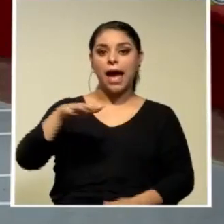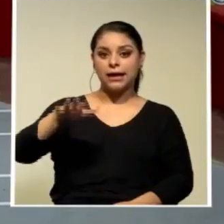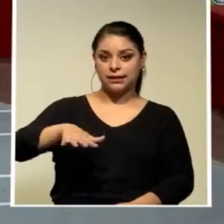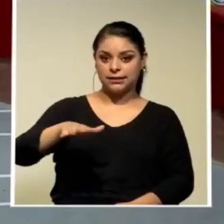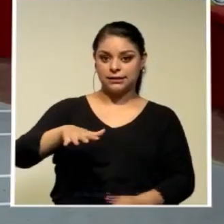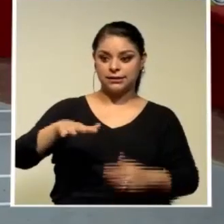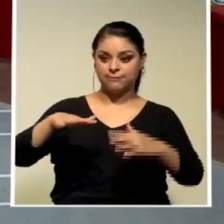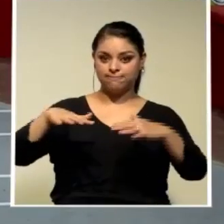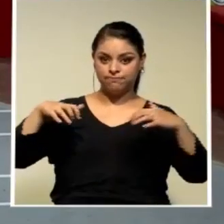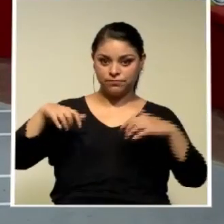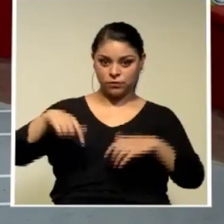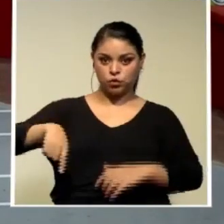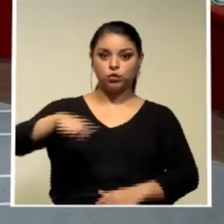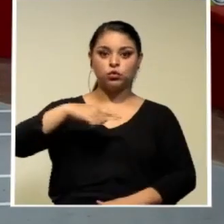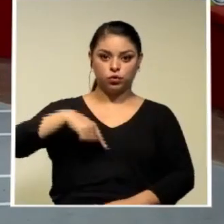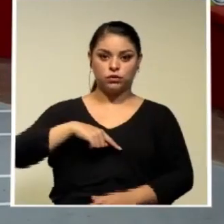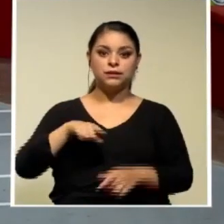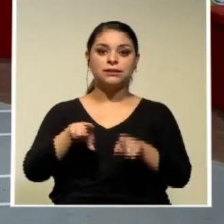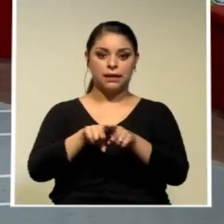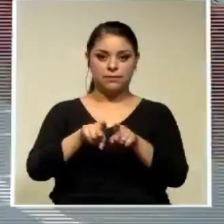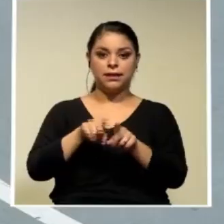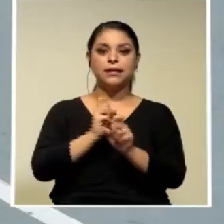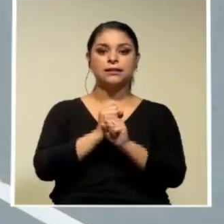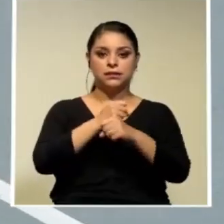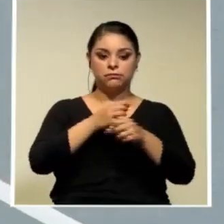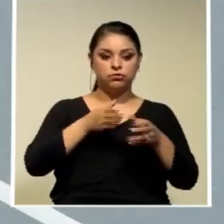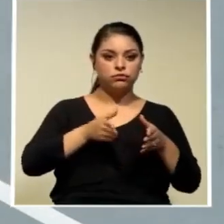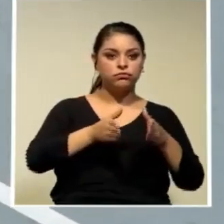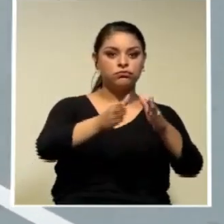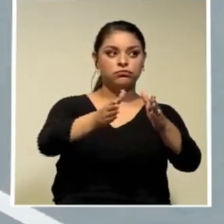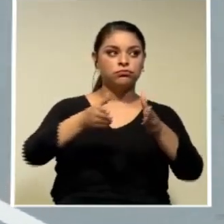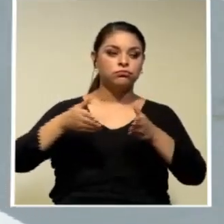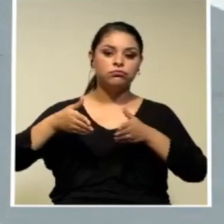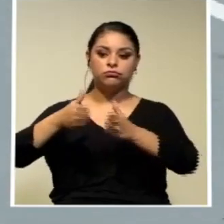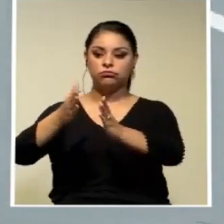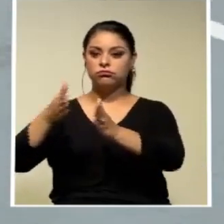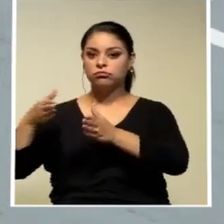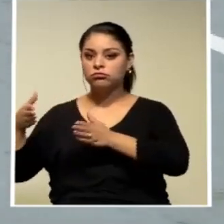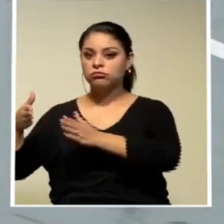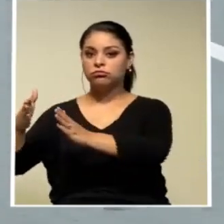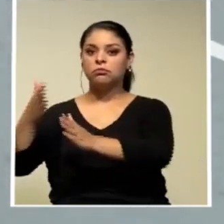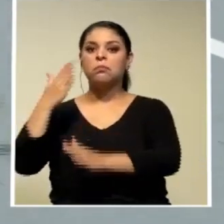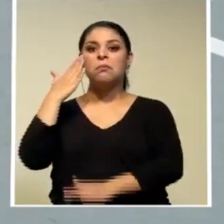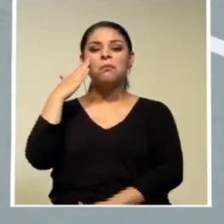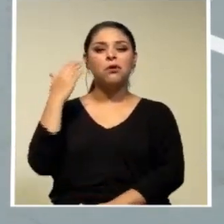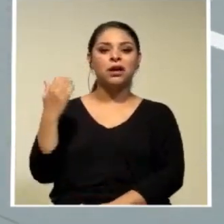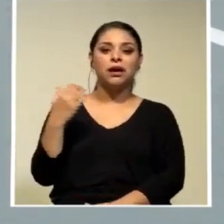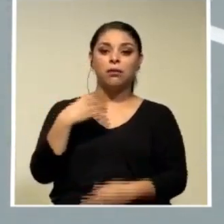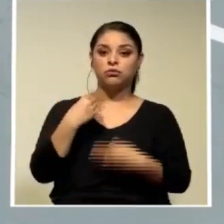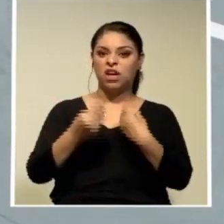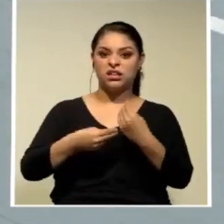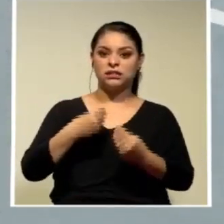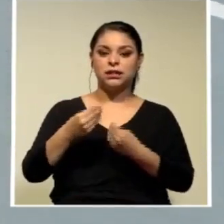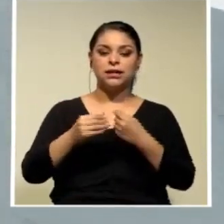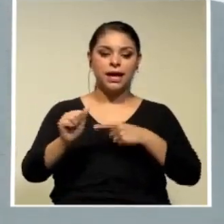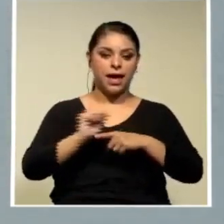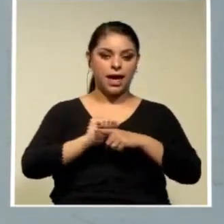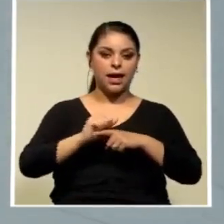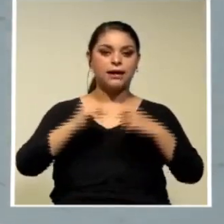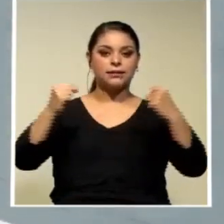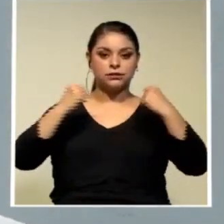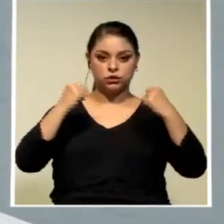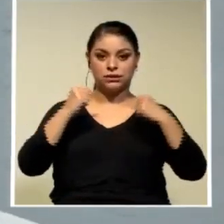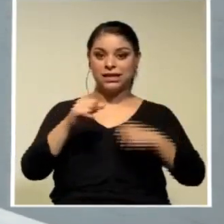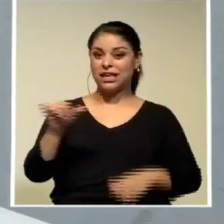set, también hicimos unos carriles. Porque vamos a realizar unos ejercicios igual que lo hacen